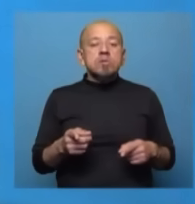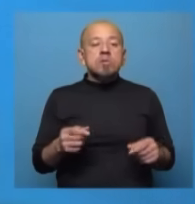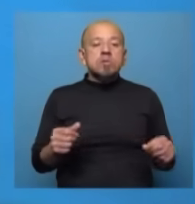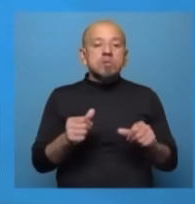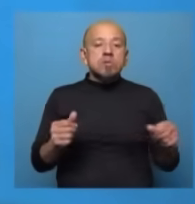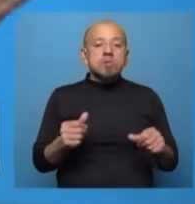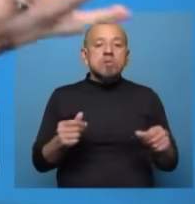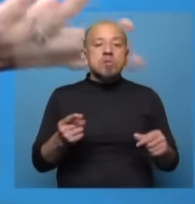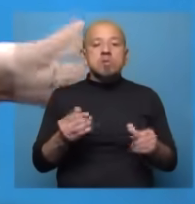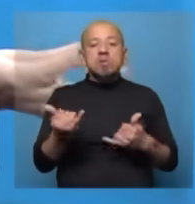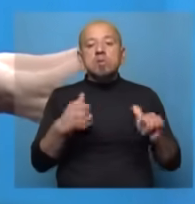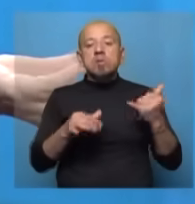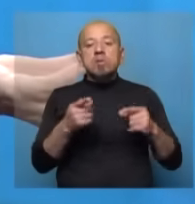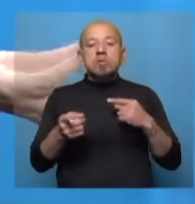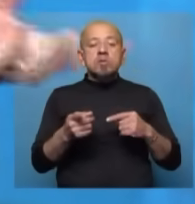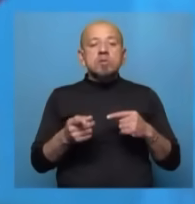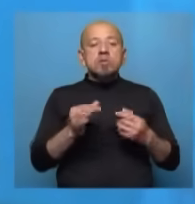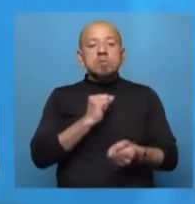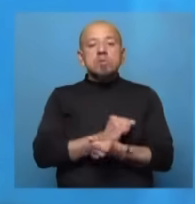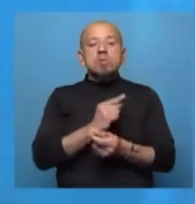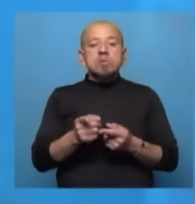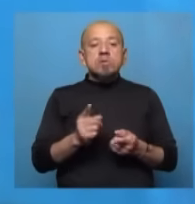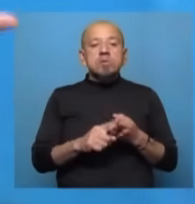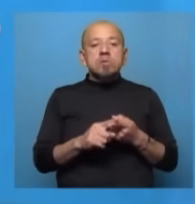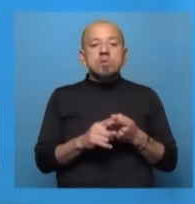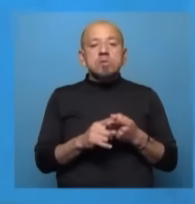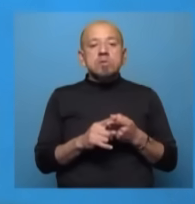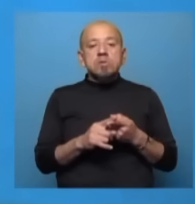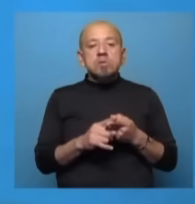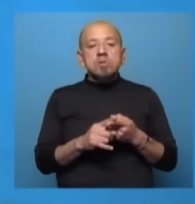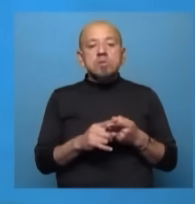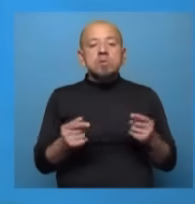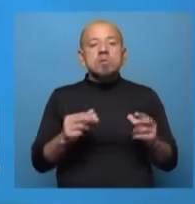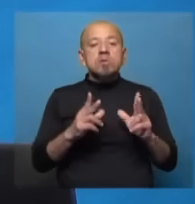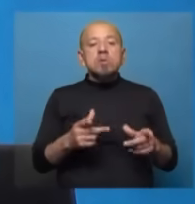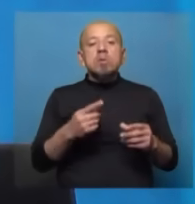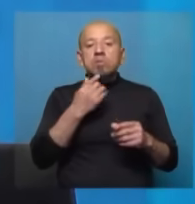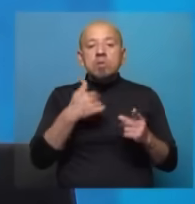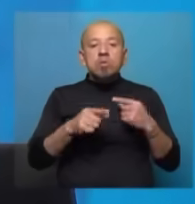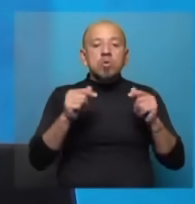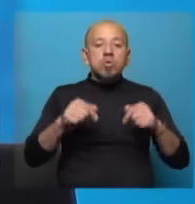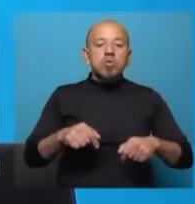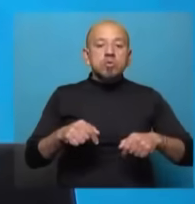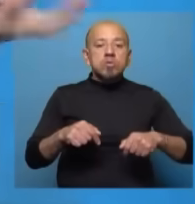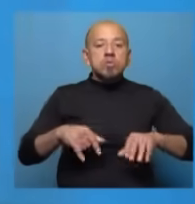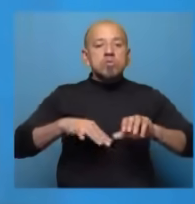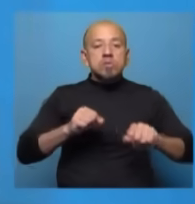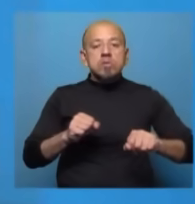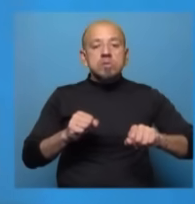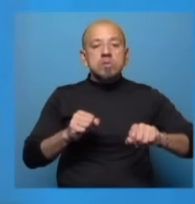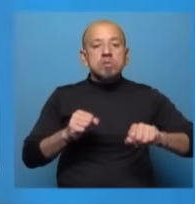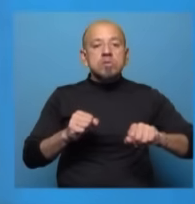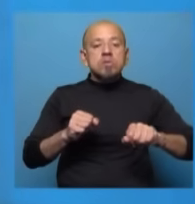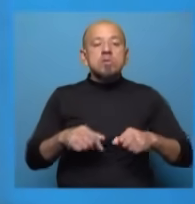información sobre más hechos relevantes penalmente tenés que ampliar la formalización Como por ejemplo lo de hoy no la aud lo de hoy es una formalización